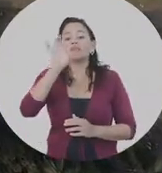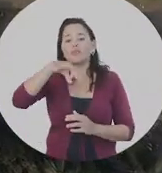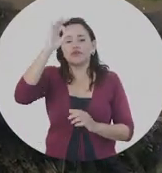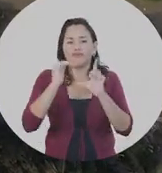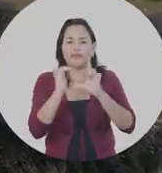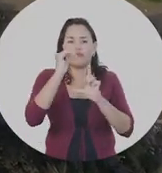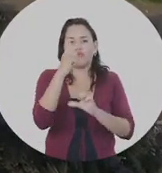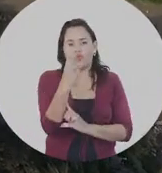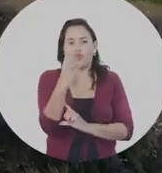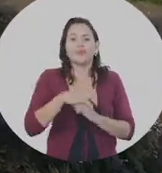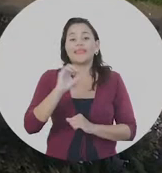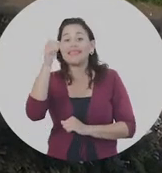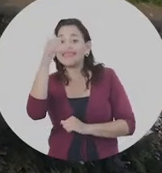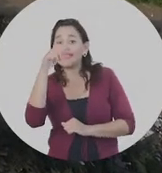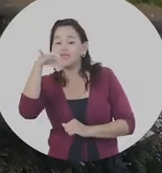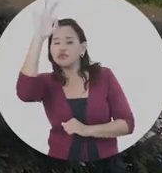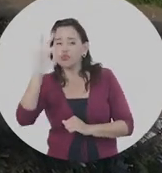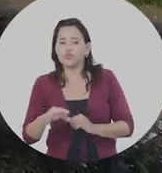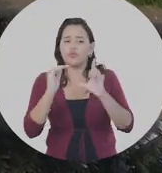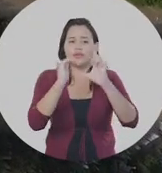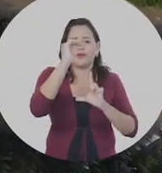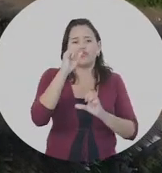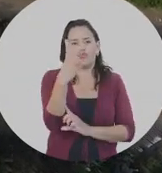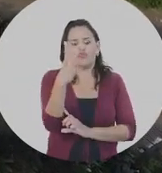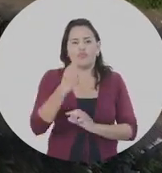un 10% de estrato 2.